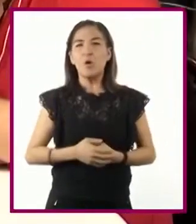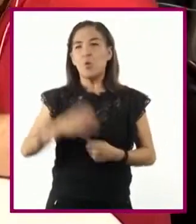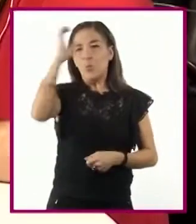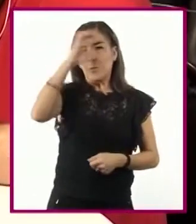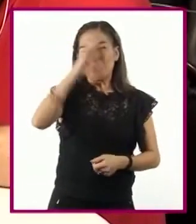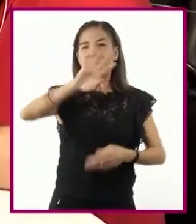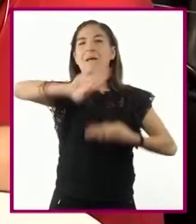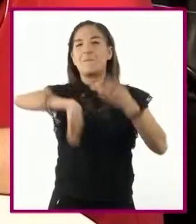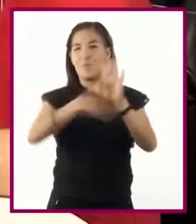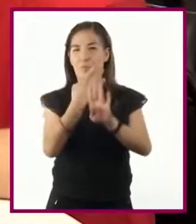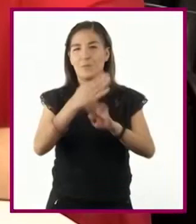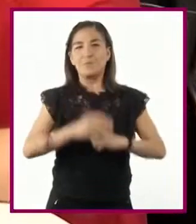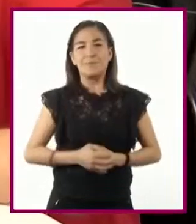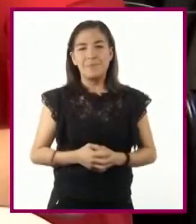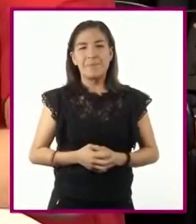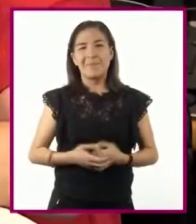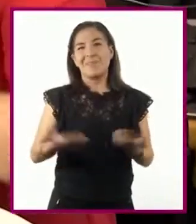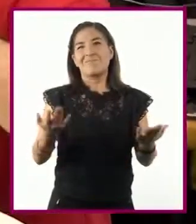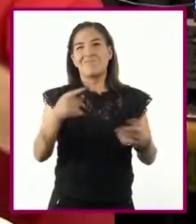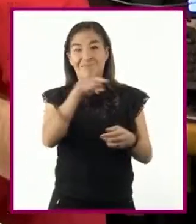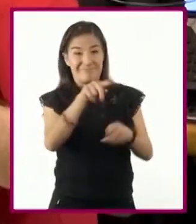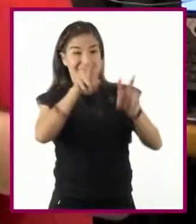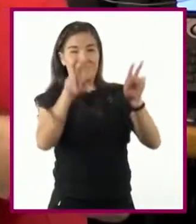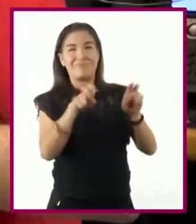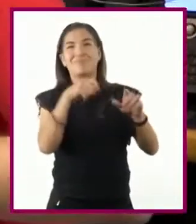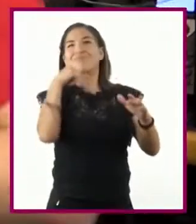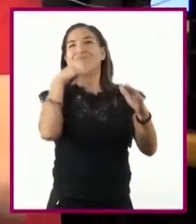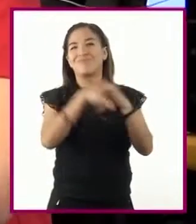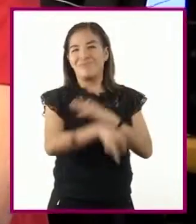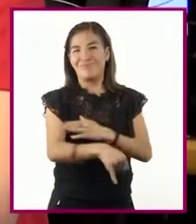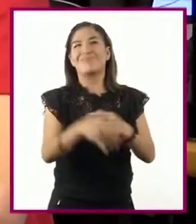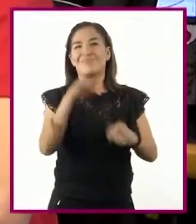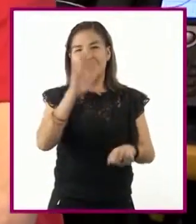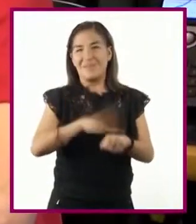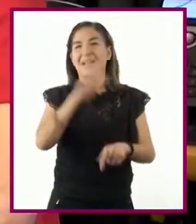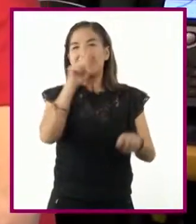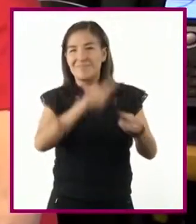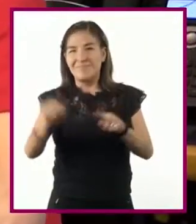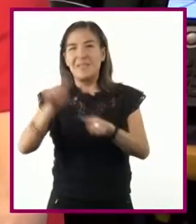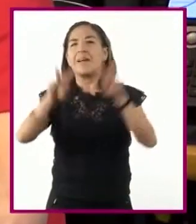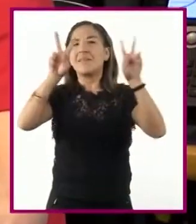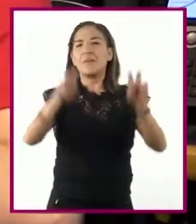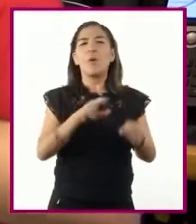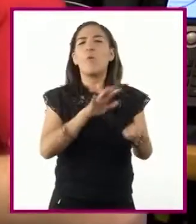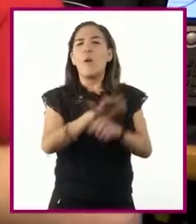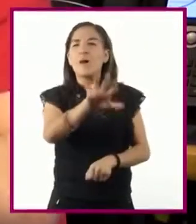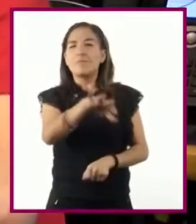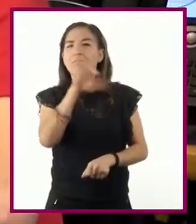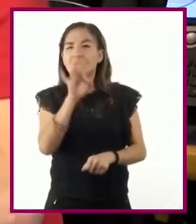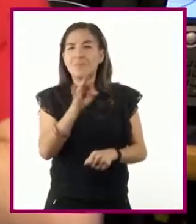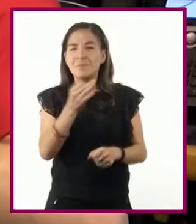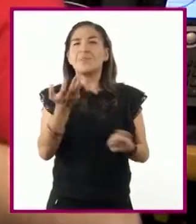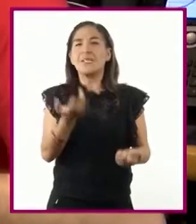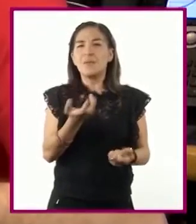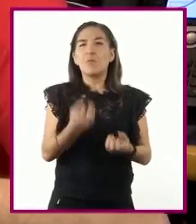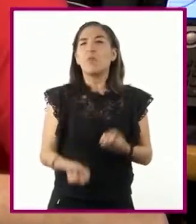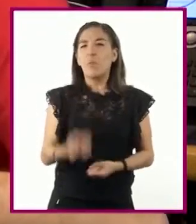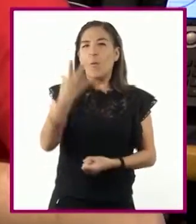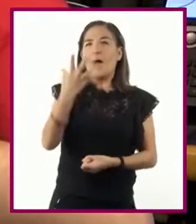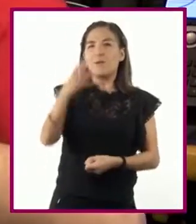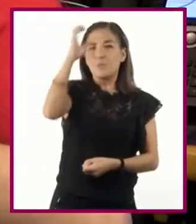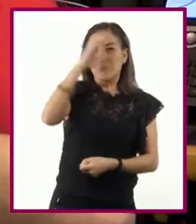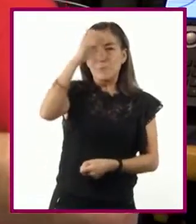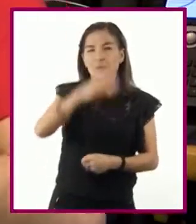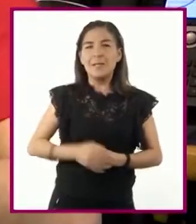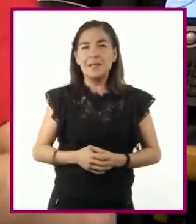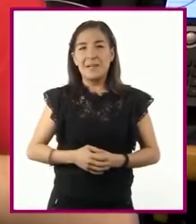mundo. Es muy amplio, hay que ser sinceros. ¿Cuántas culturas seleccionaré? ¿Cuáles? En